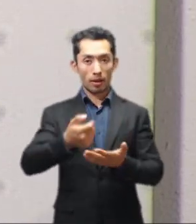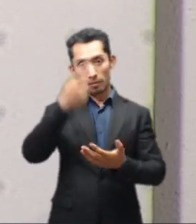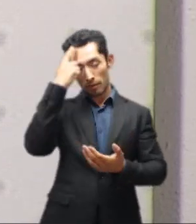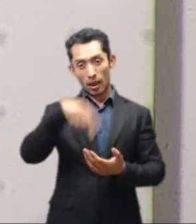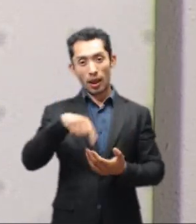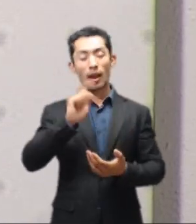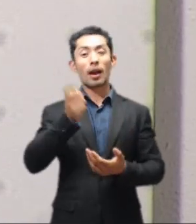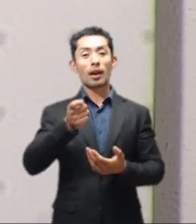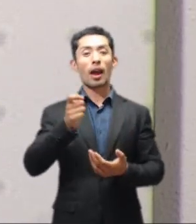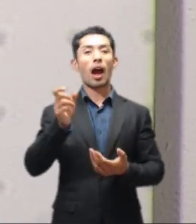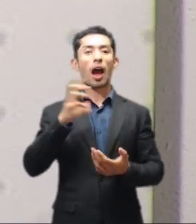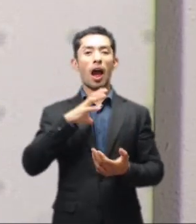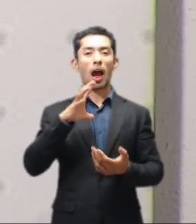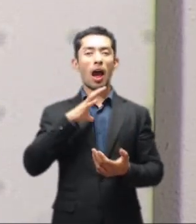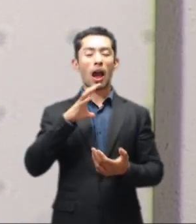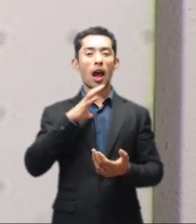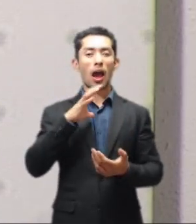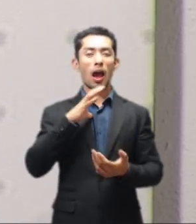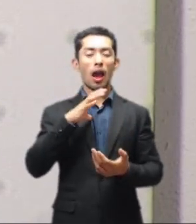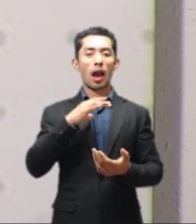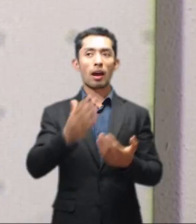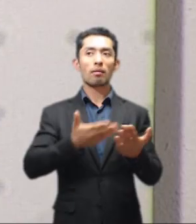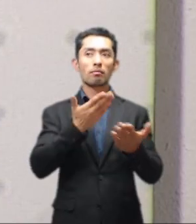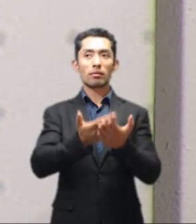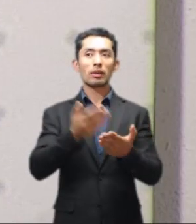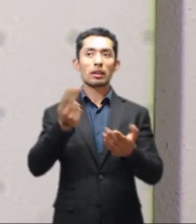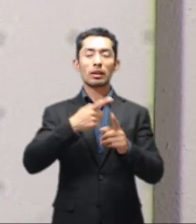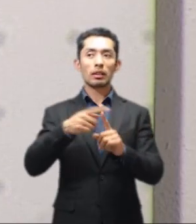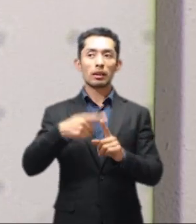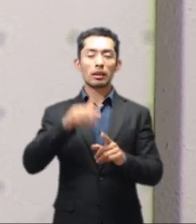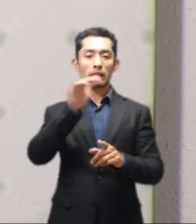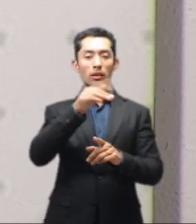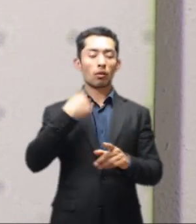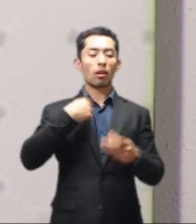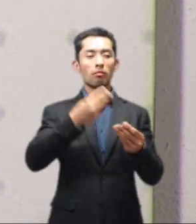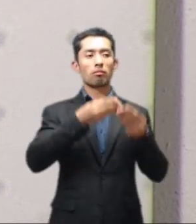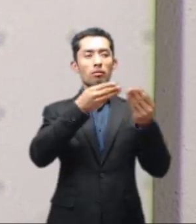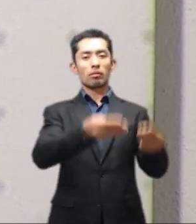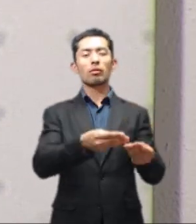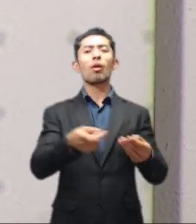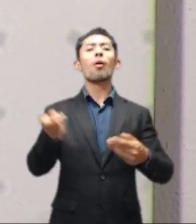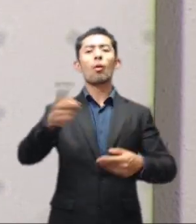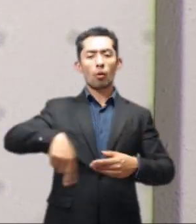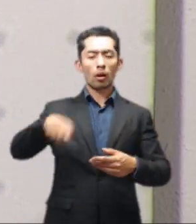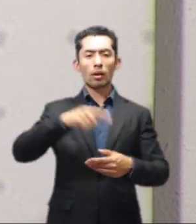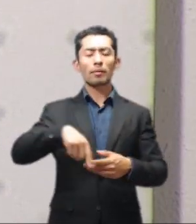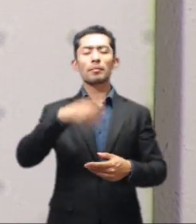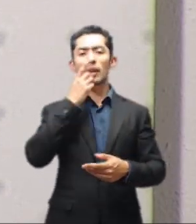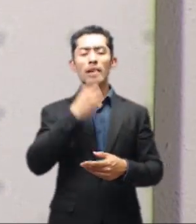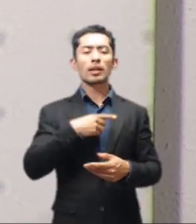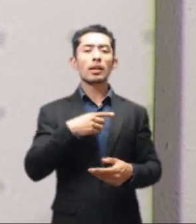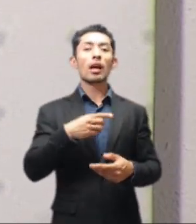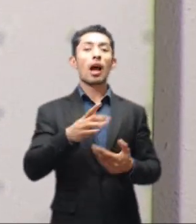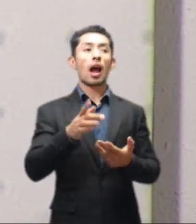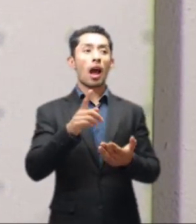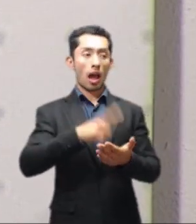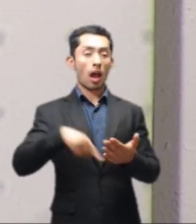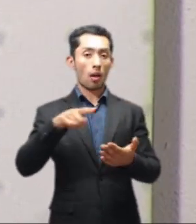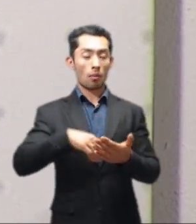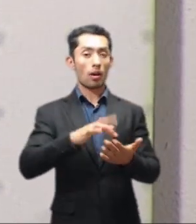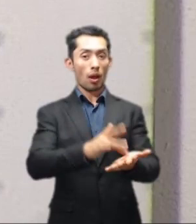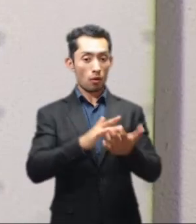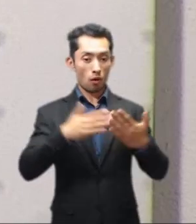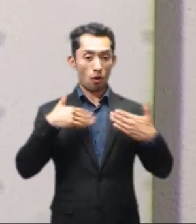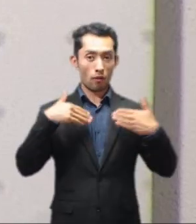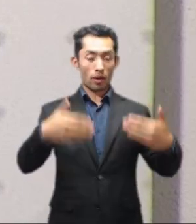hacerle llegar todas las peticiones que recibimos nosotros y si ustedes nos dispensan con su voto y